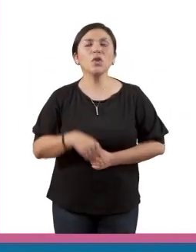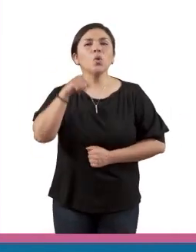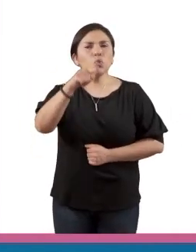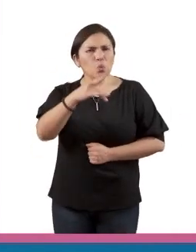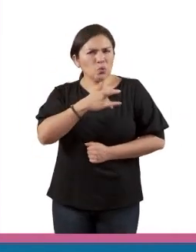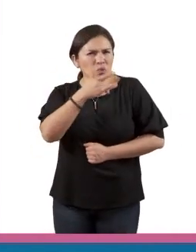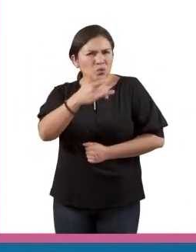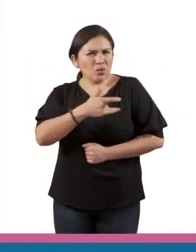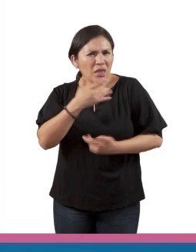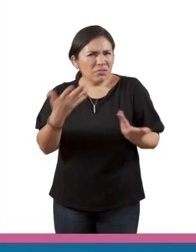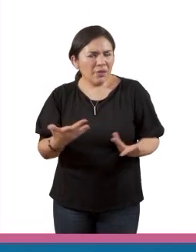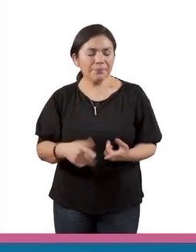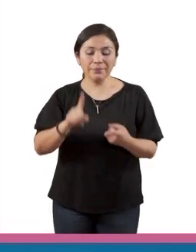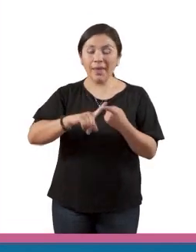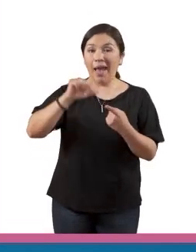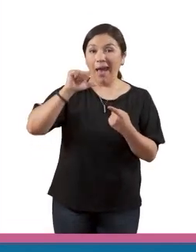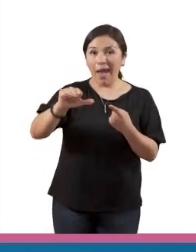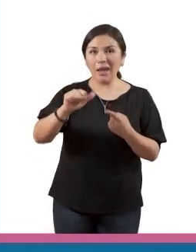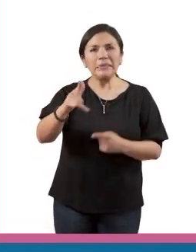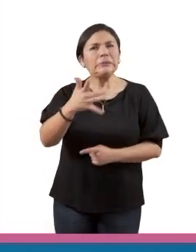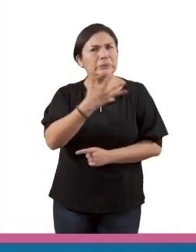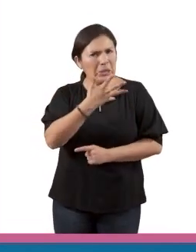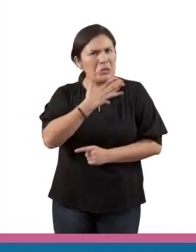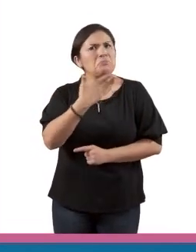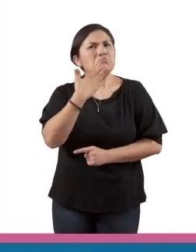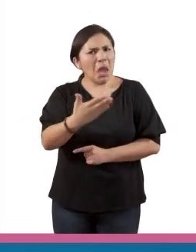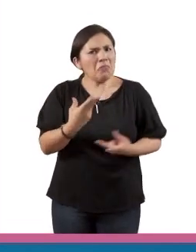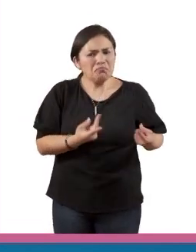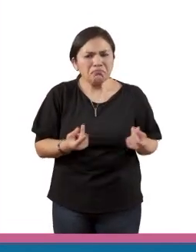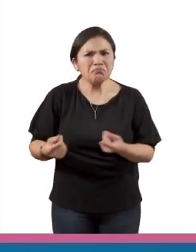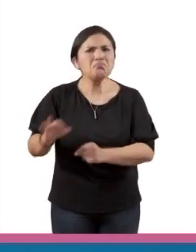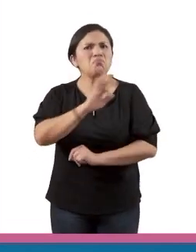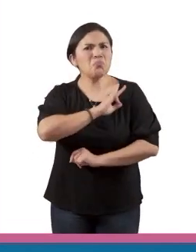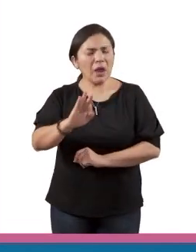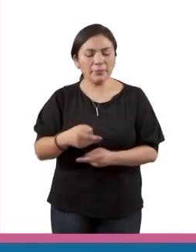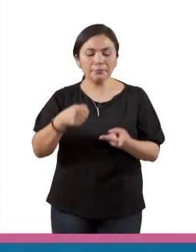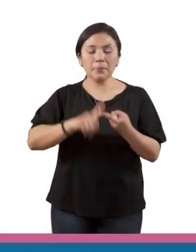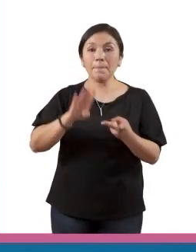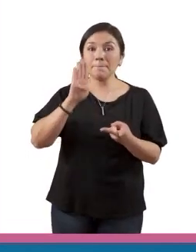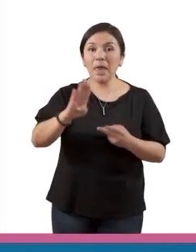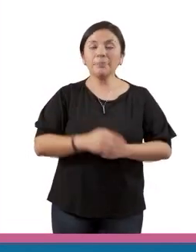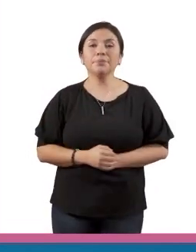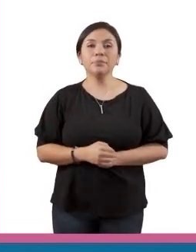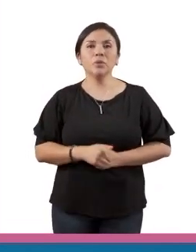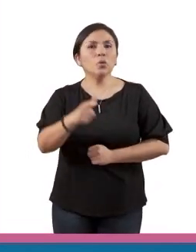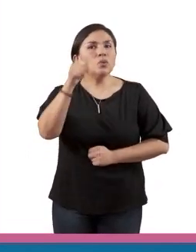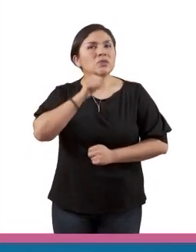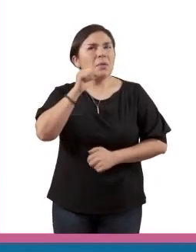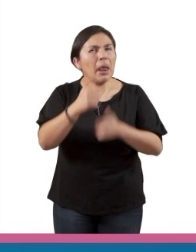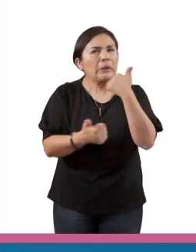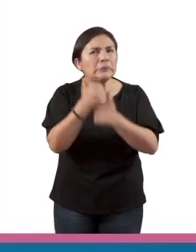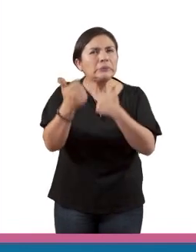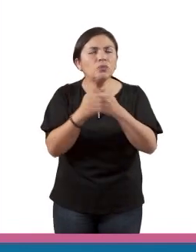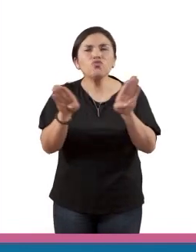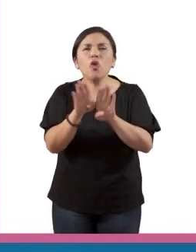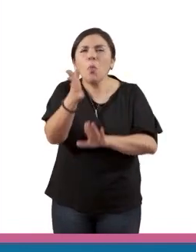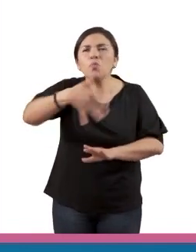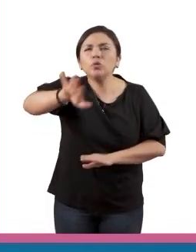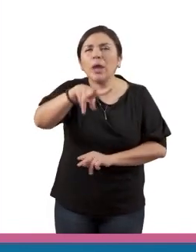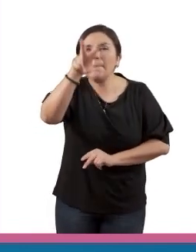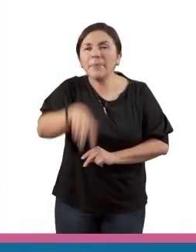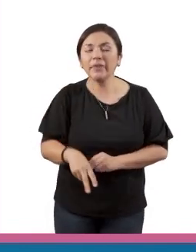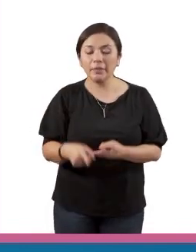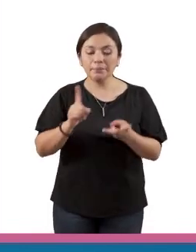Sientes que A. Tienes buen ritmo. B. Siempre buscas la verdad.